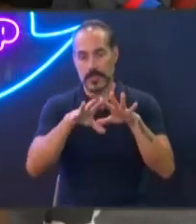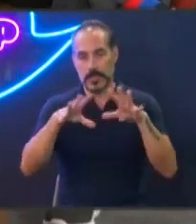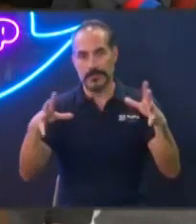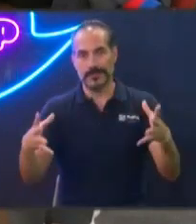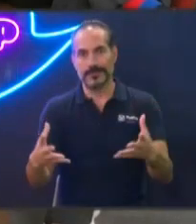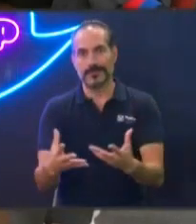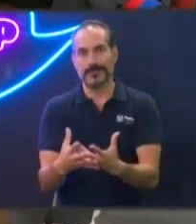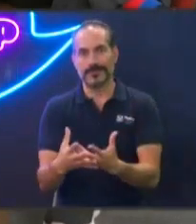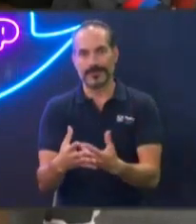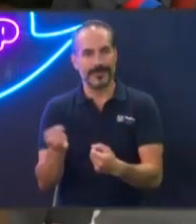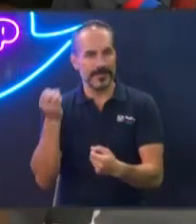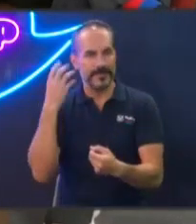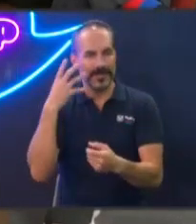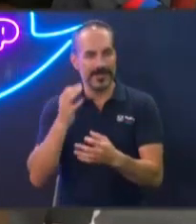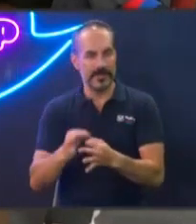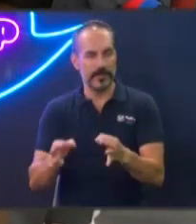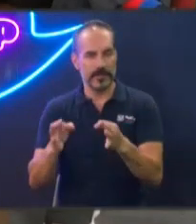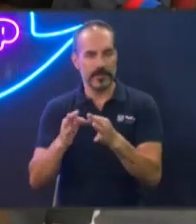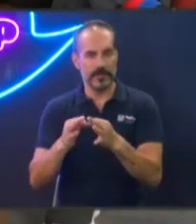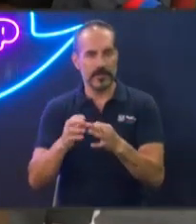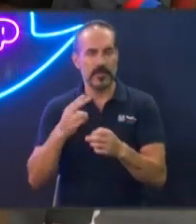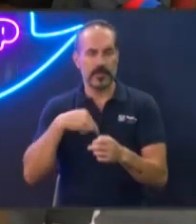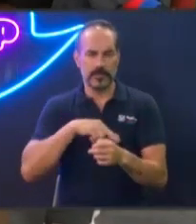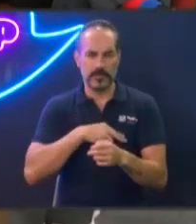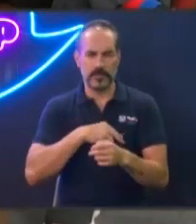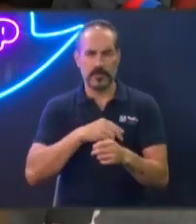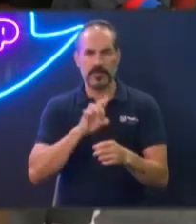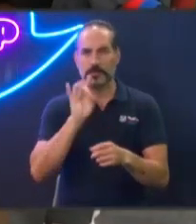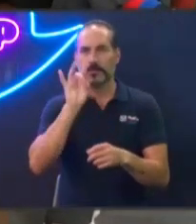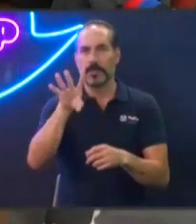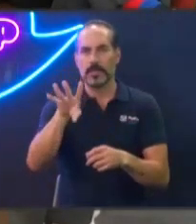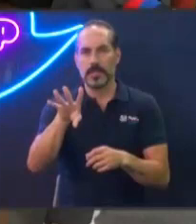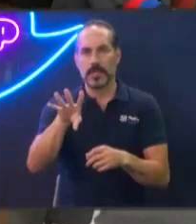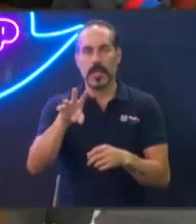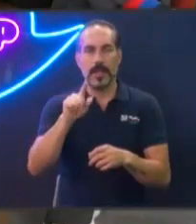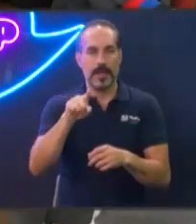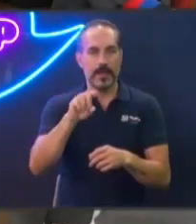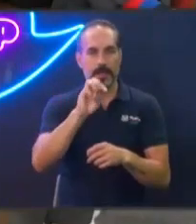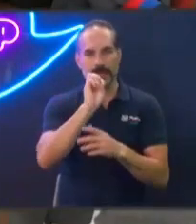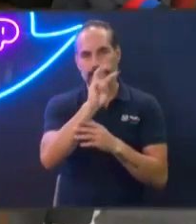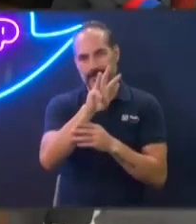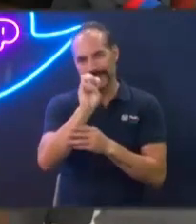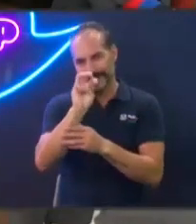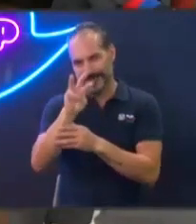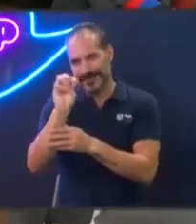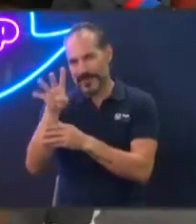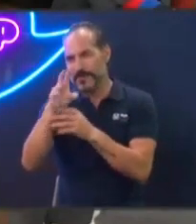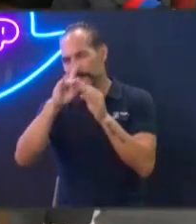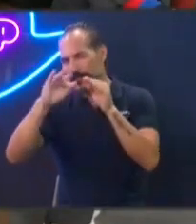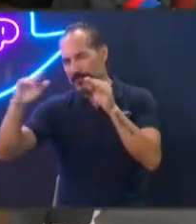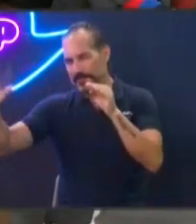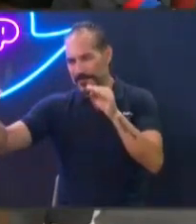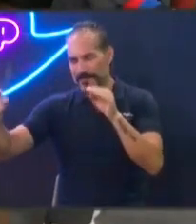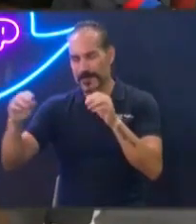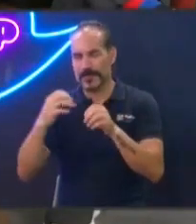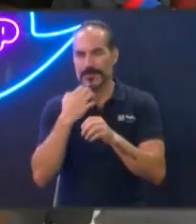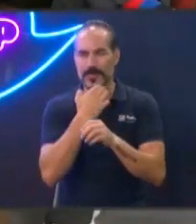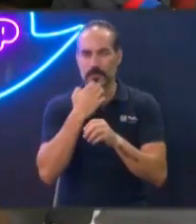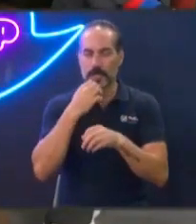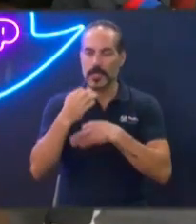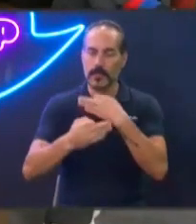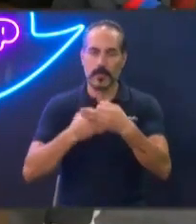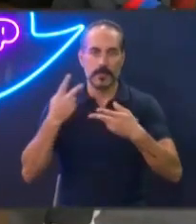bueno dejaremos en la página del colegio también para todos los papás que nos quieran seguir y toda la comunidad que esté interesada en